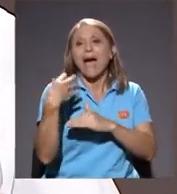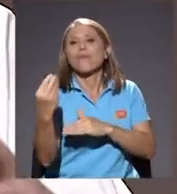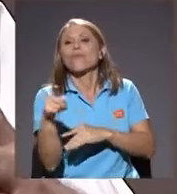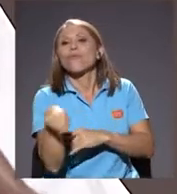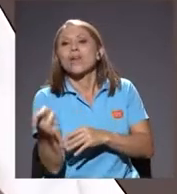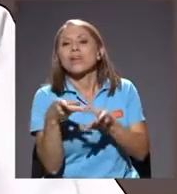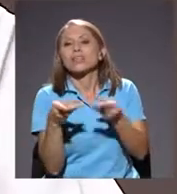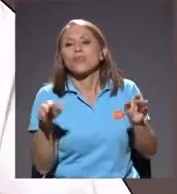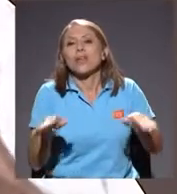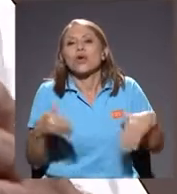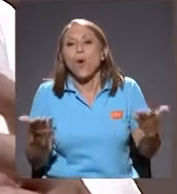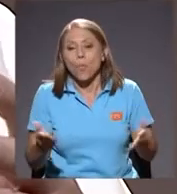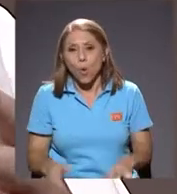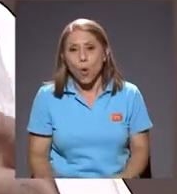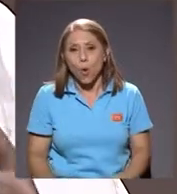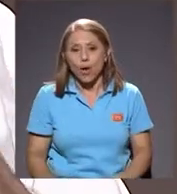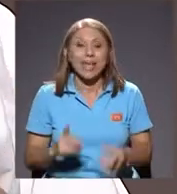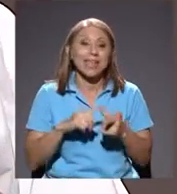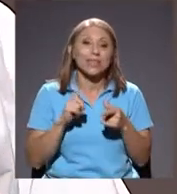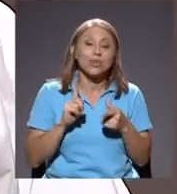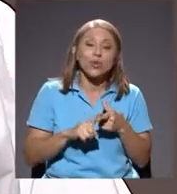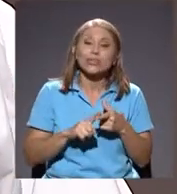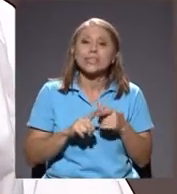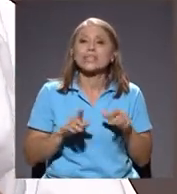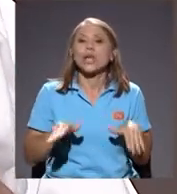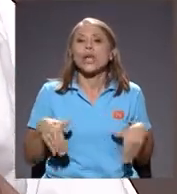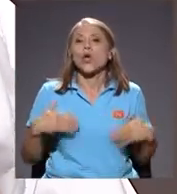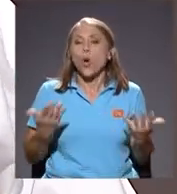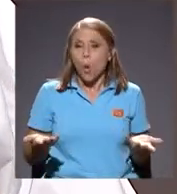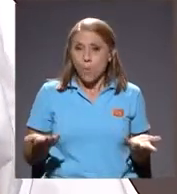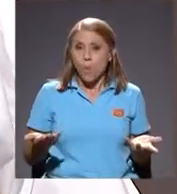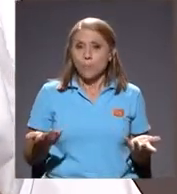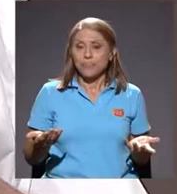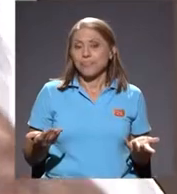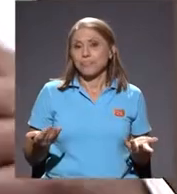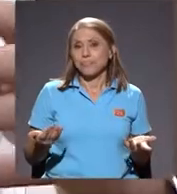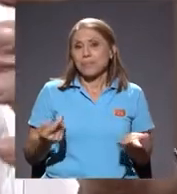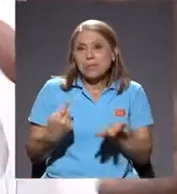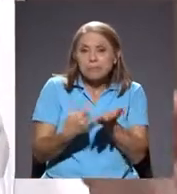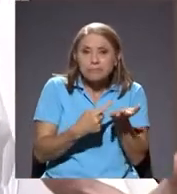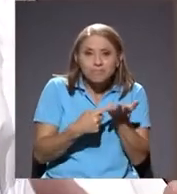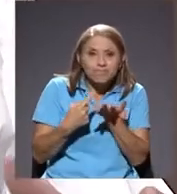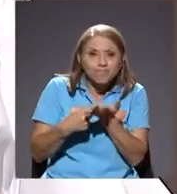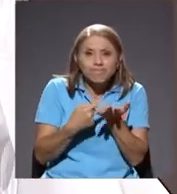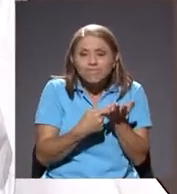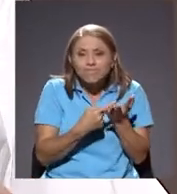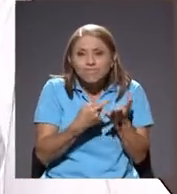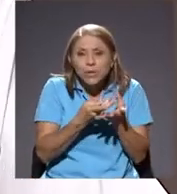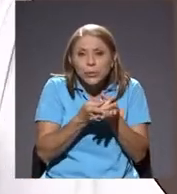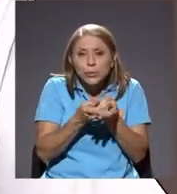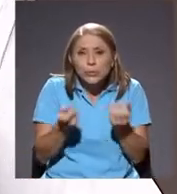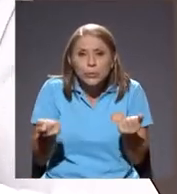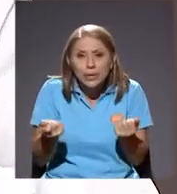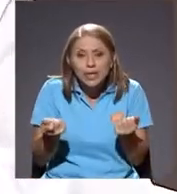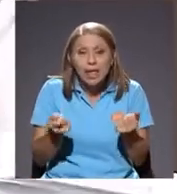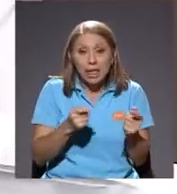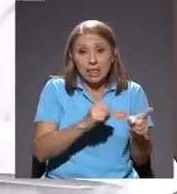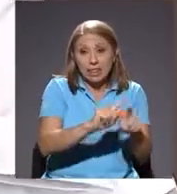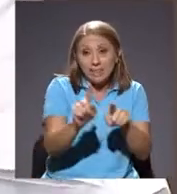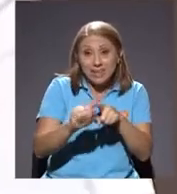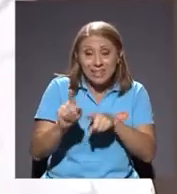entonces como una serie de arreglos entre bancos verdad que puedan